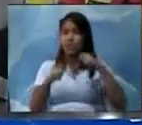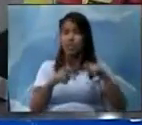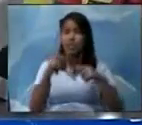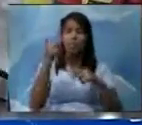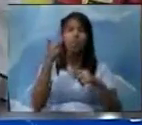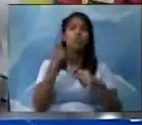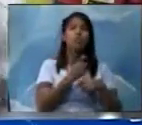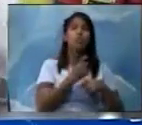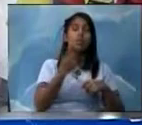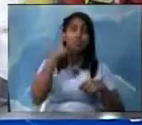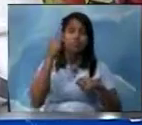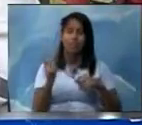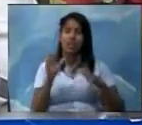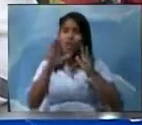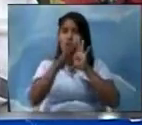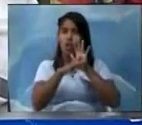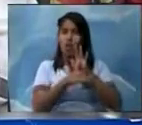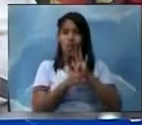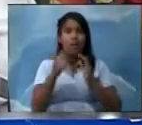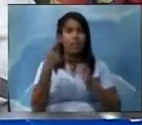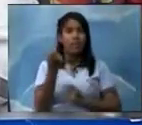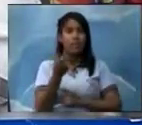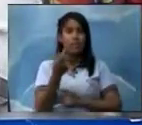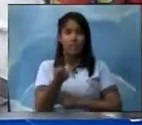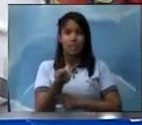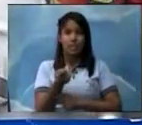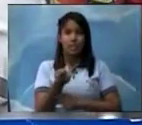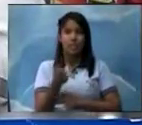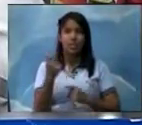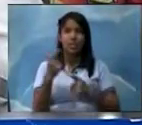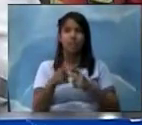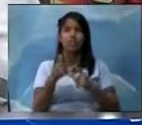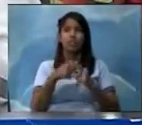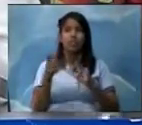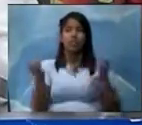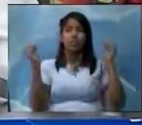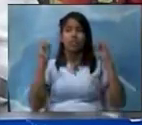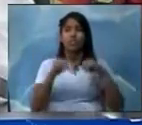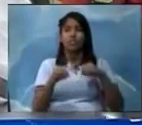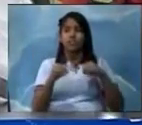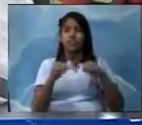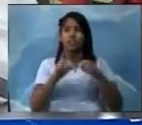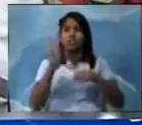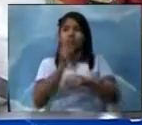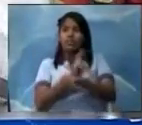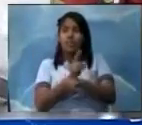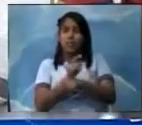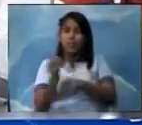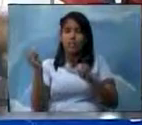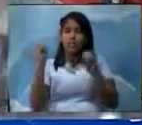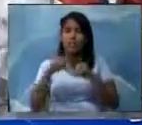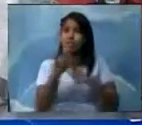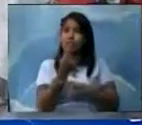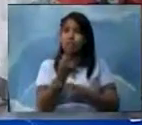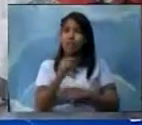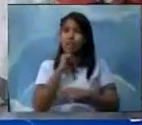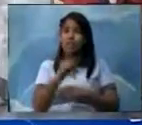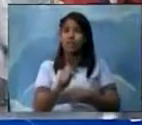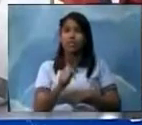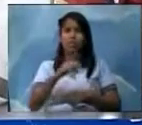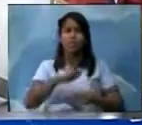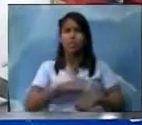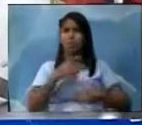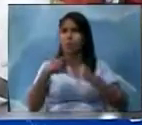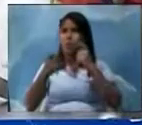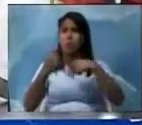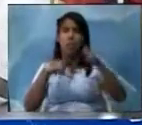perfume para robarse la plata y él ya le le puso precio rapidito le puso precio esto